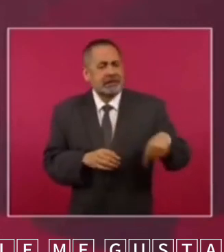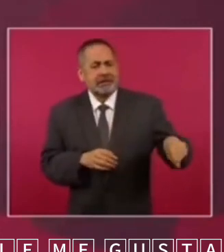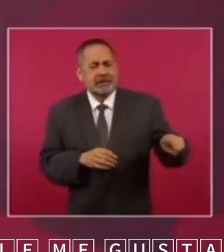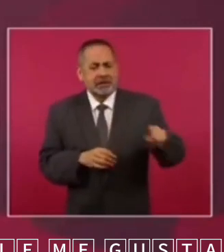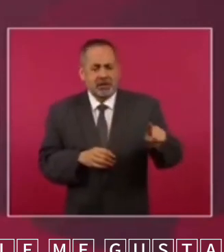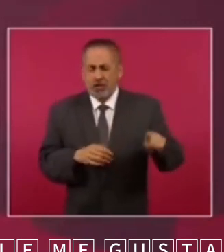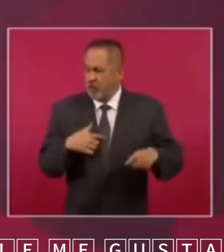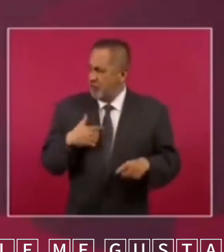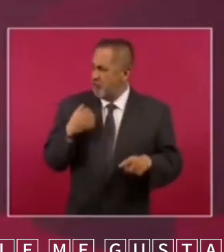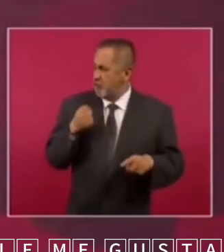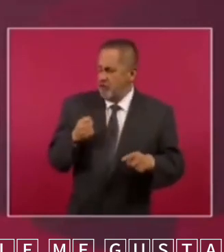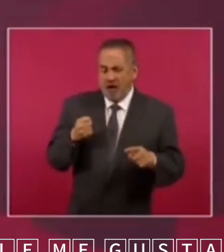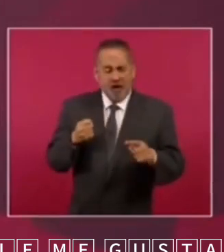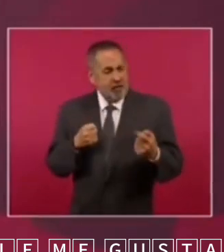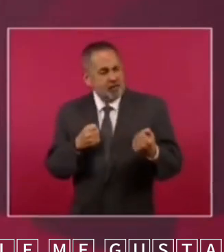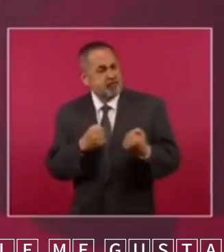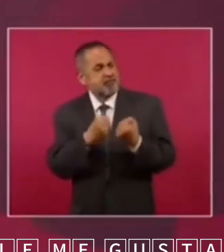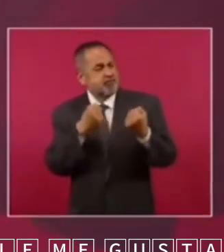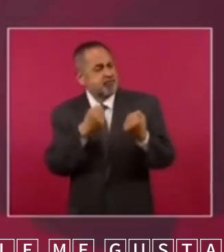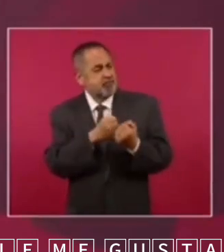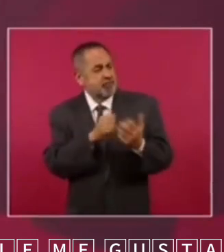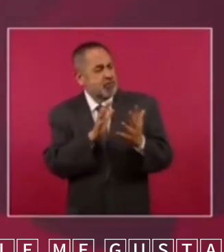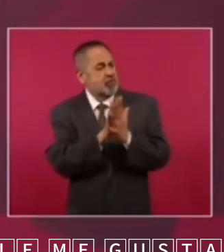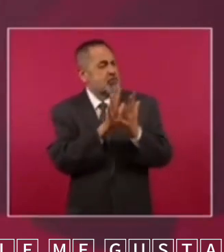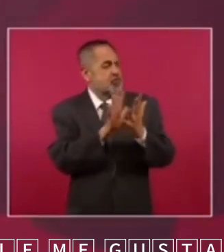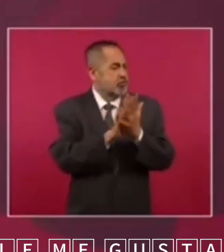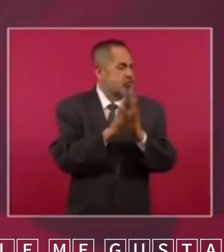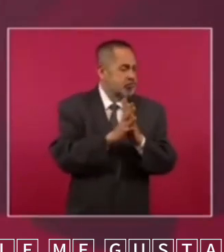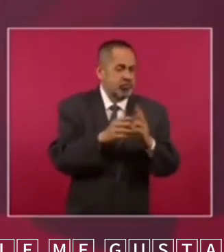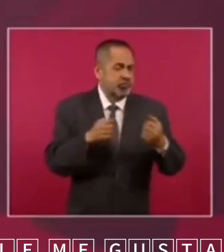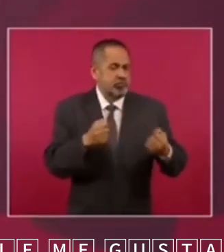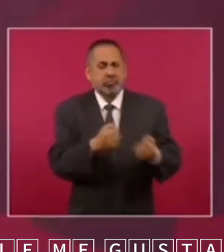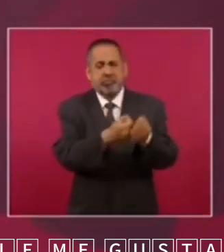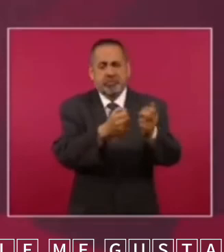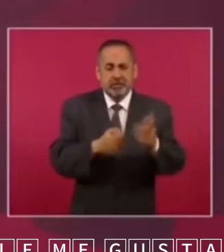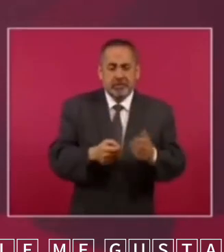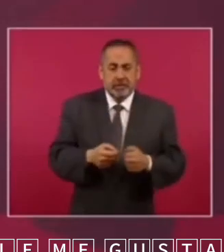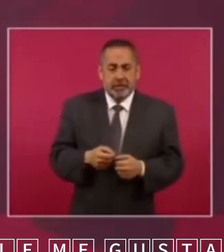con toda la fuerza a la delincuencia.